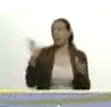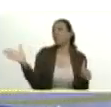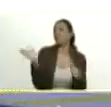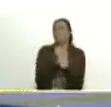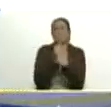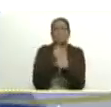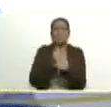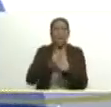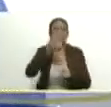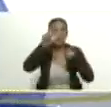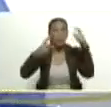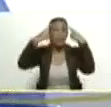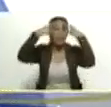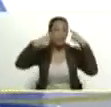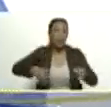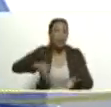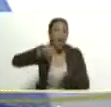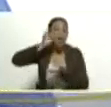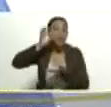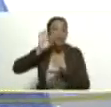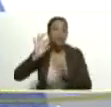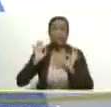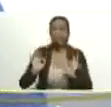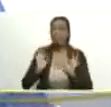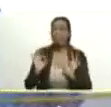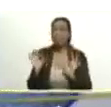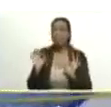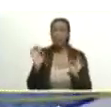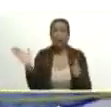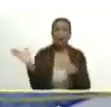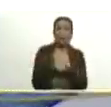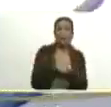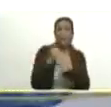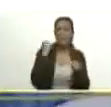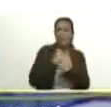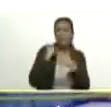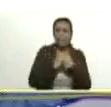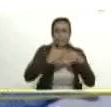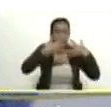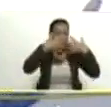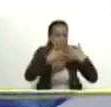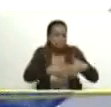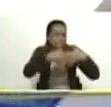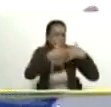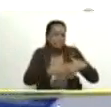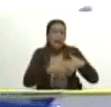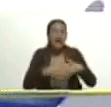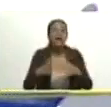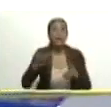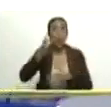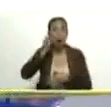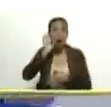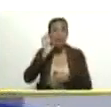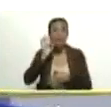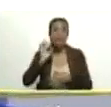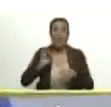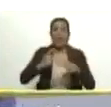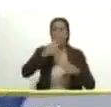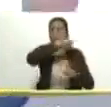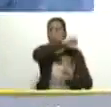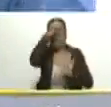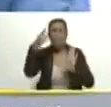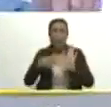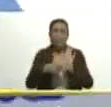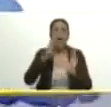que los caficultores han estado alcanzando. Hay un café que se llevó todos los laureles, que es